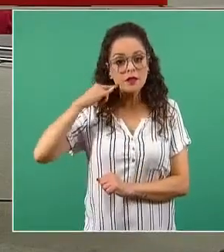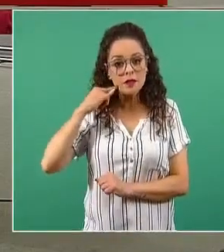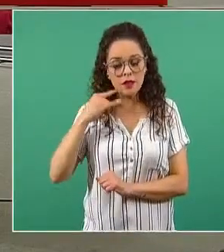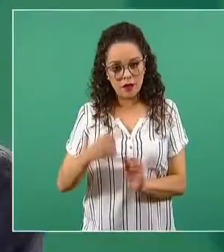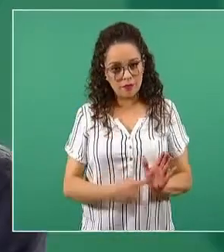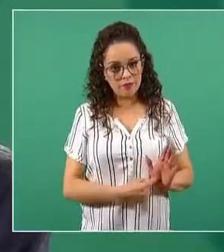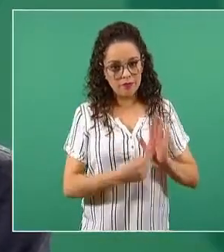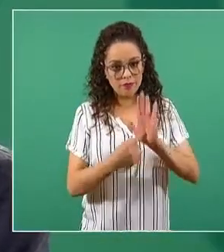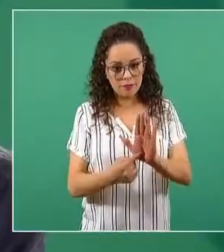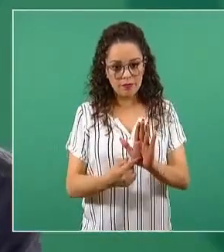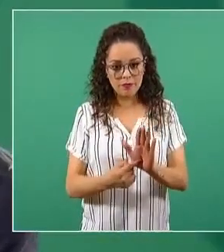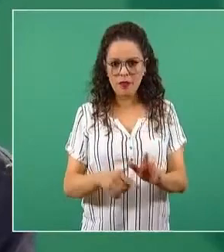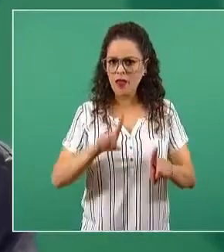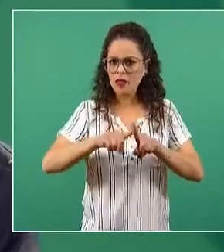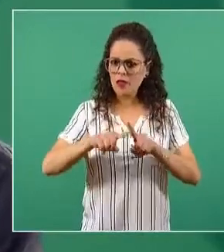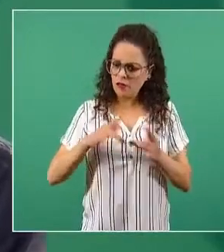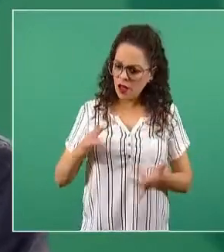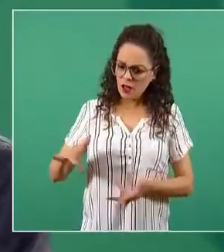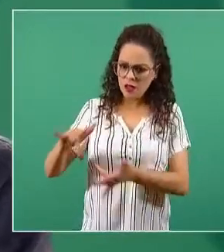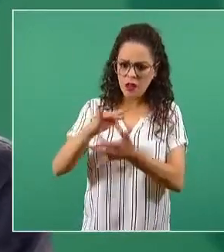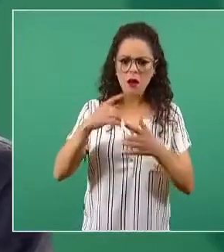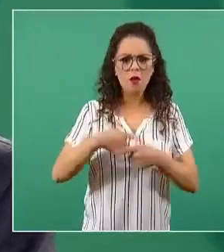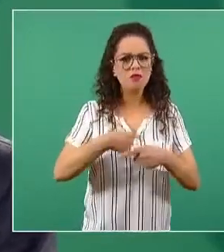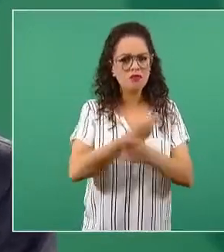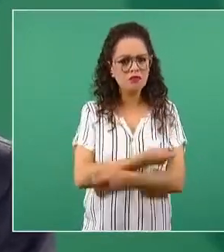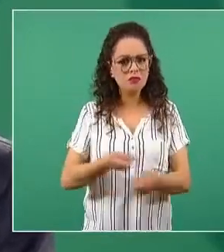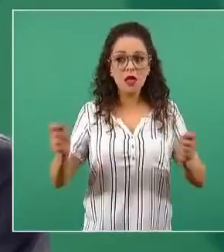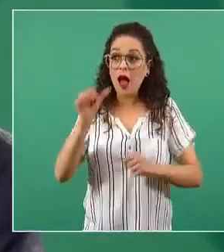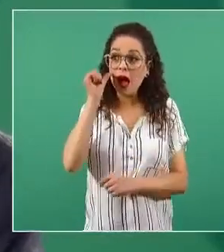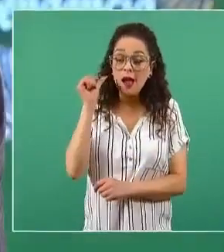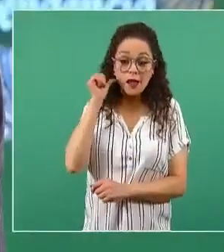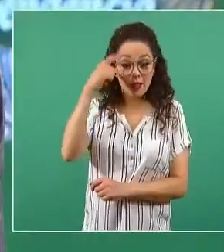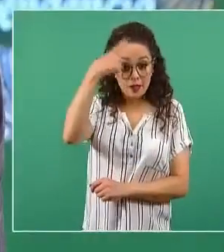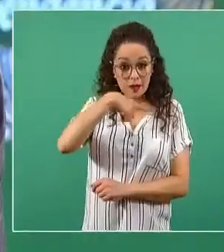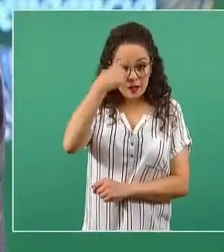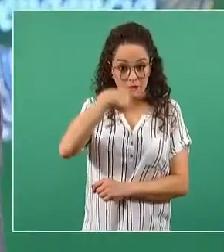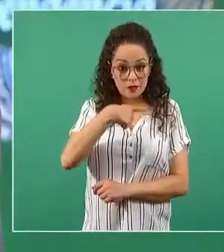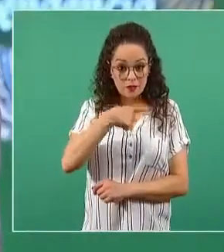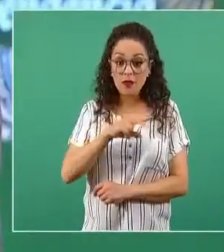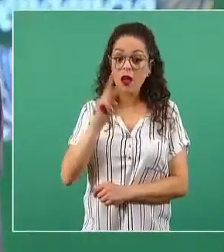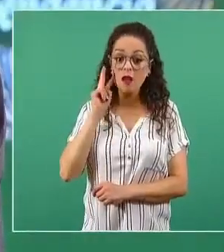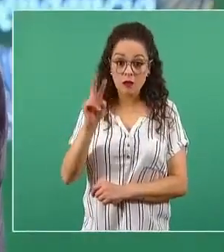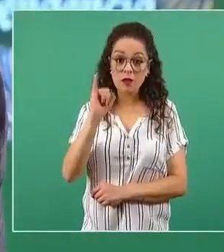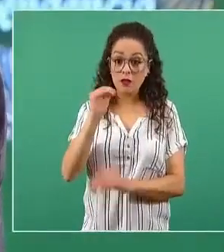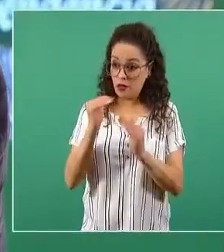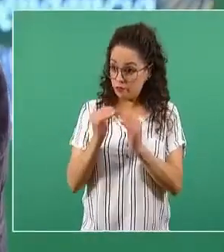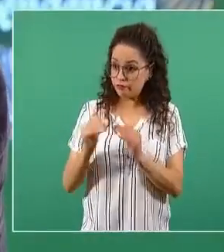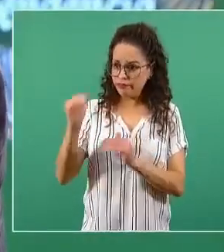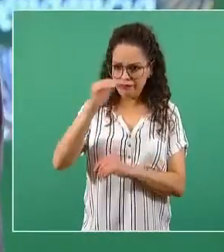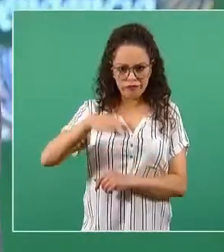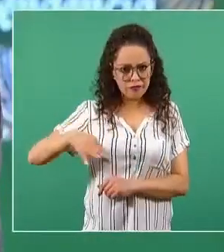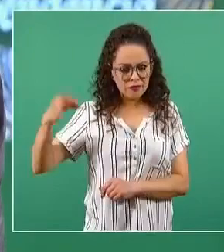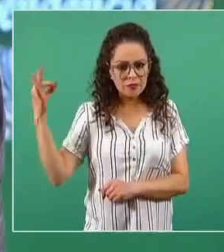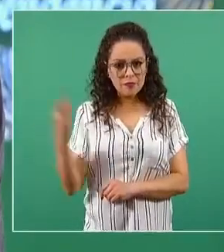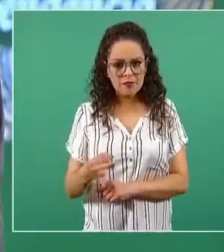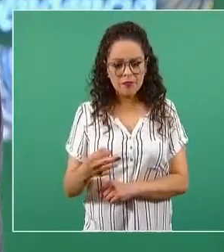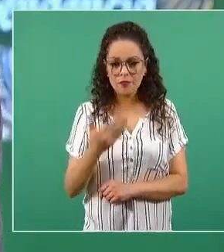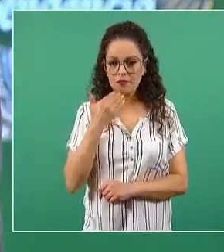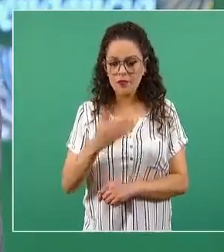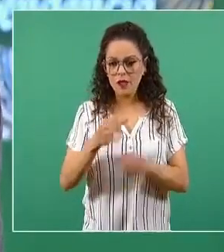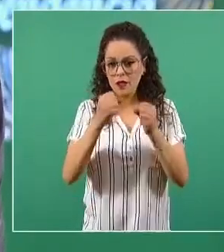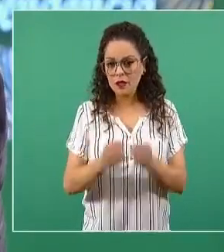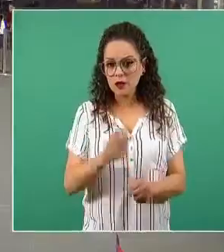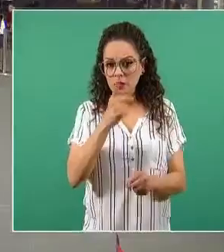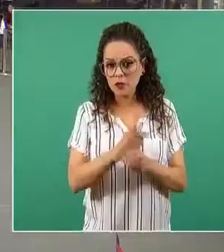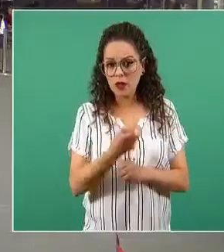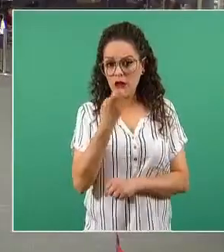Por ahí fue publicada en varias redes sociales a lo largo de la noche de ayer y que muestra una alta eficacia y desde luego un buen perfil de seguridad de